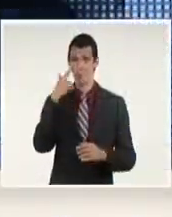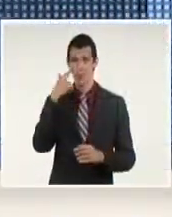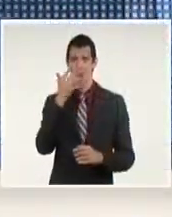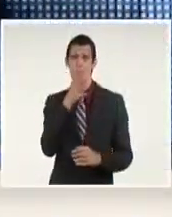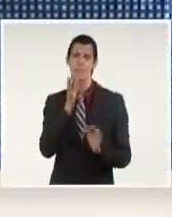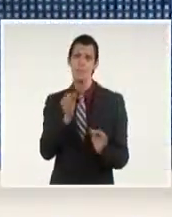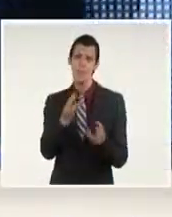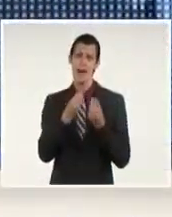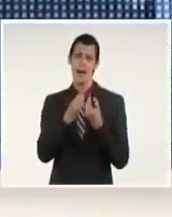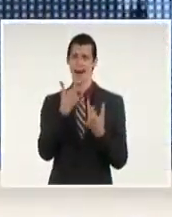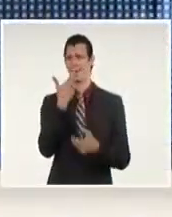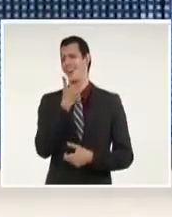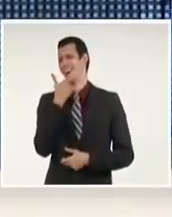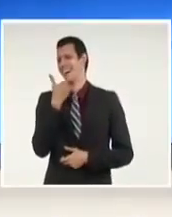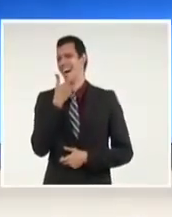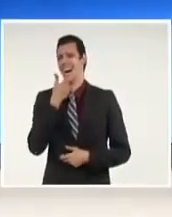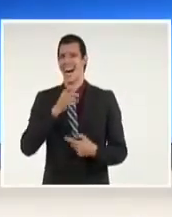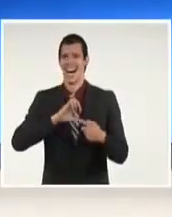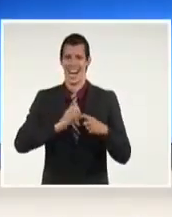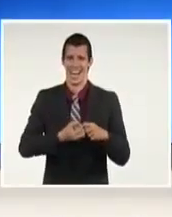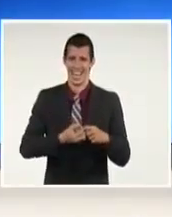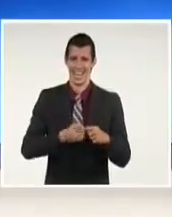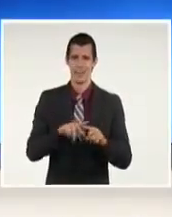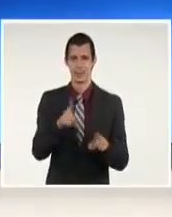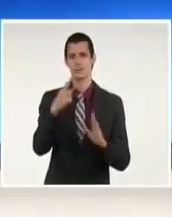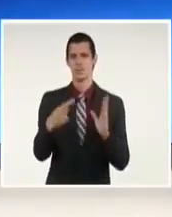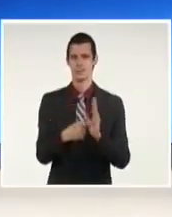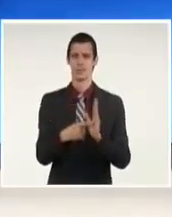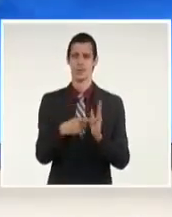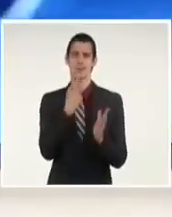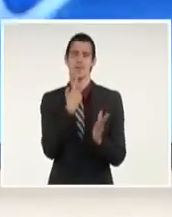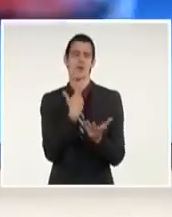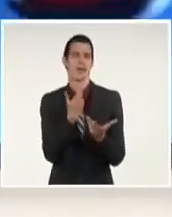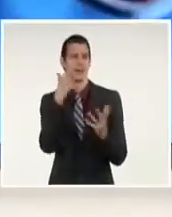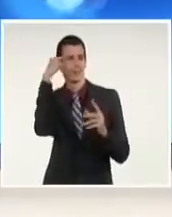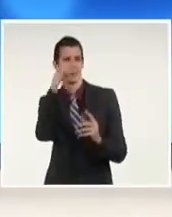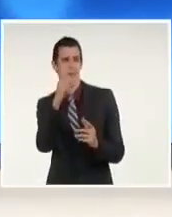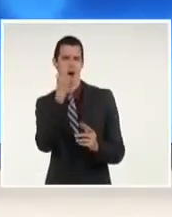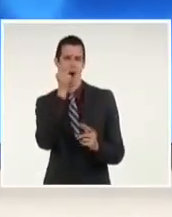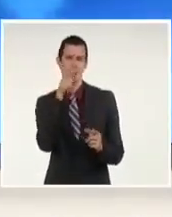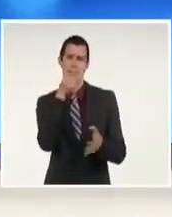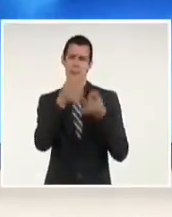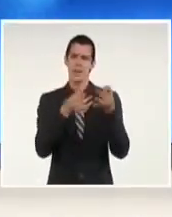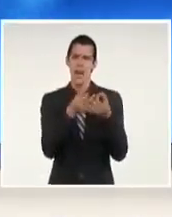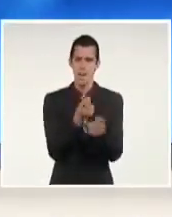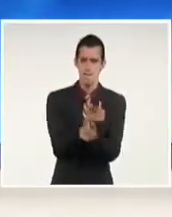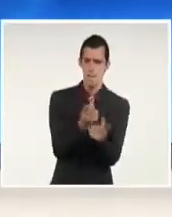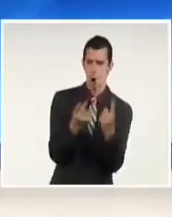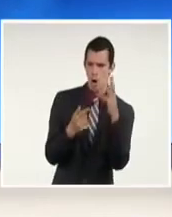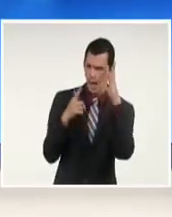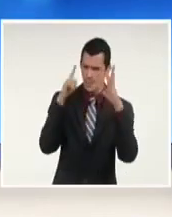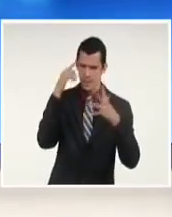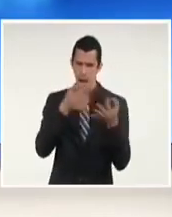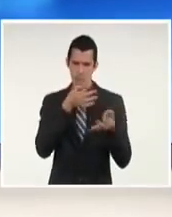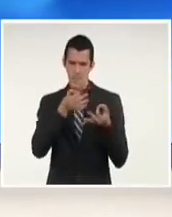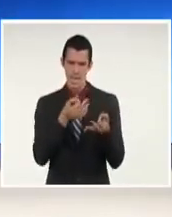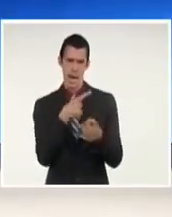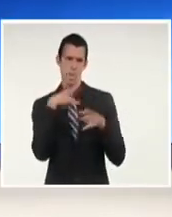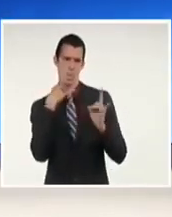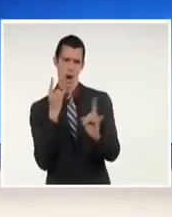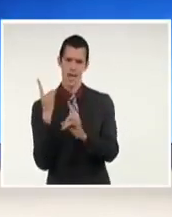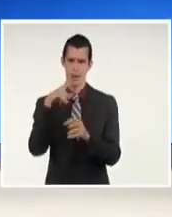la risa de algunos, llenos de errores, de informaciones imprecisas, bolas. Le dijo a alguien que le dijo a alguien que le dijo, están matando los cadáveres, en